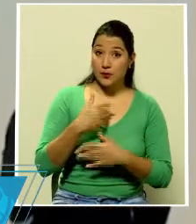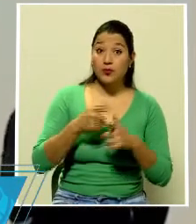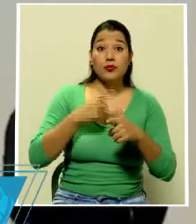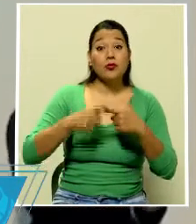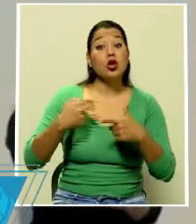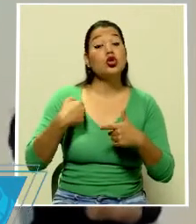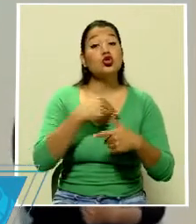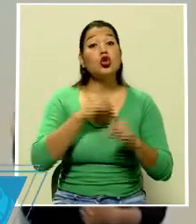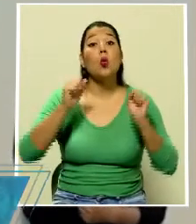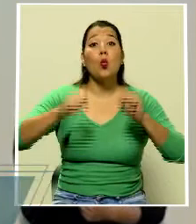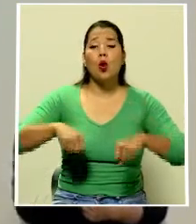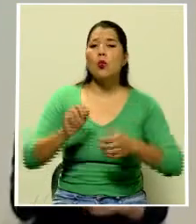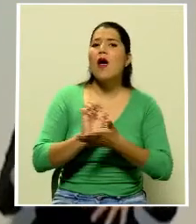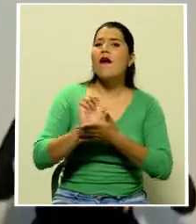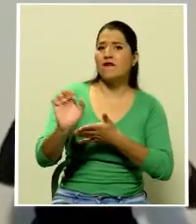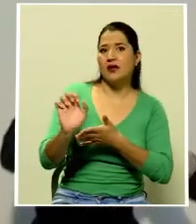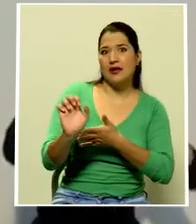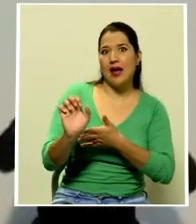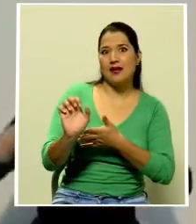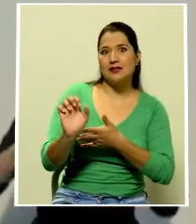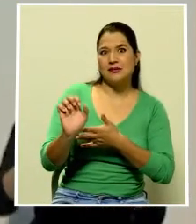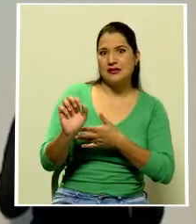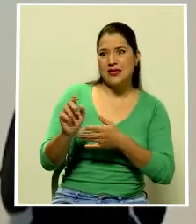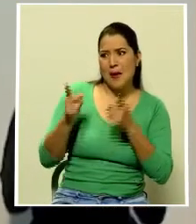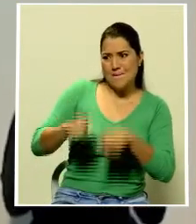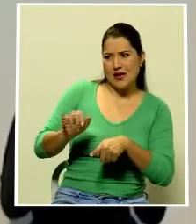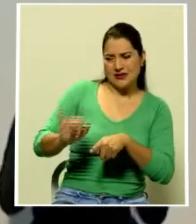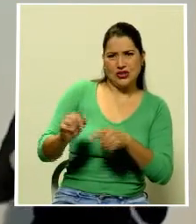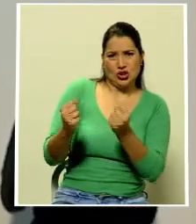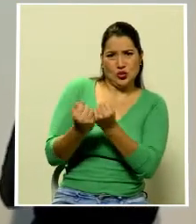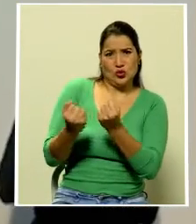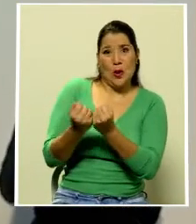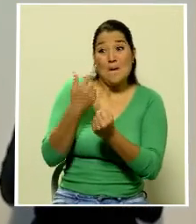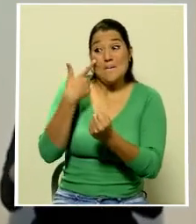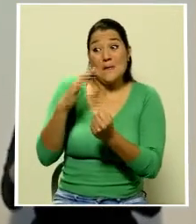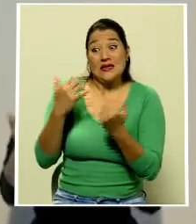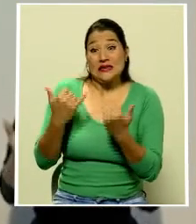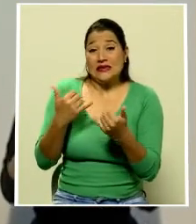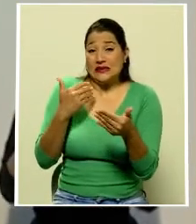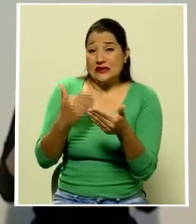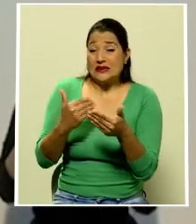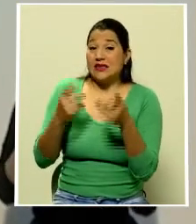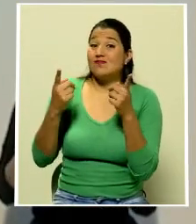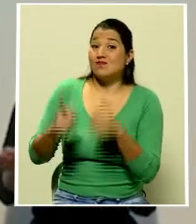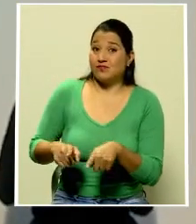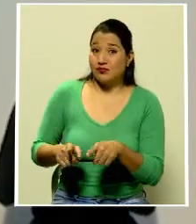podemos evitar que exista este colapso que pareciera que ya está muy cerca de ocurrir.